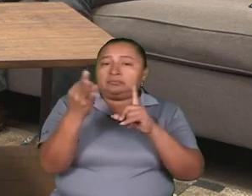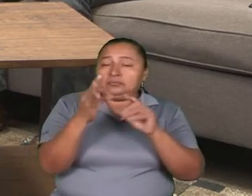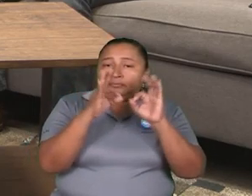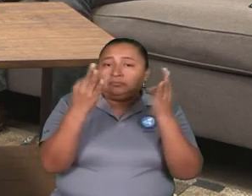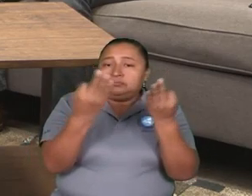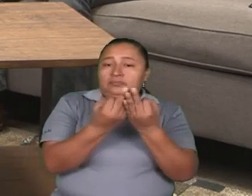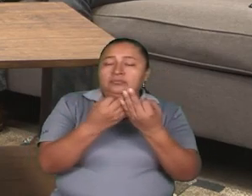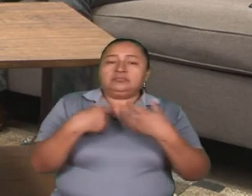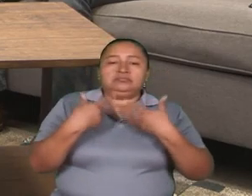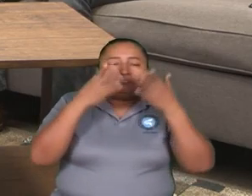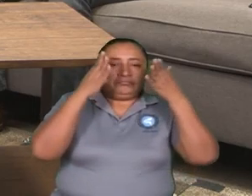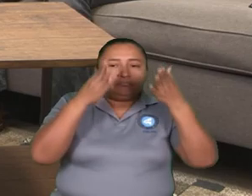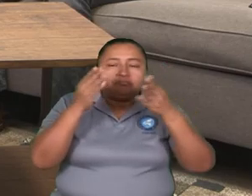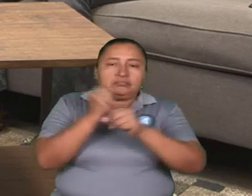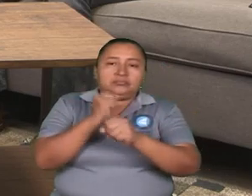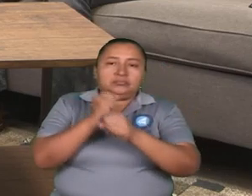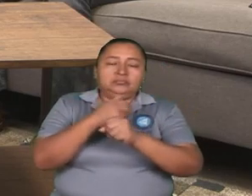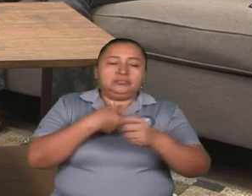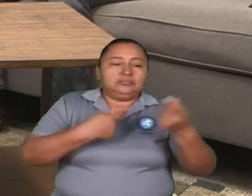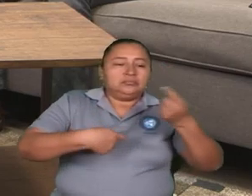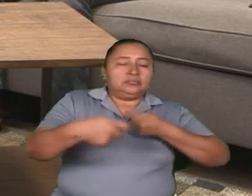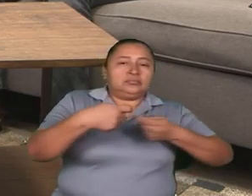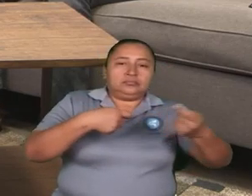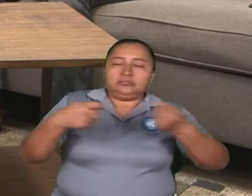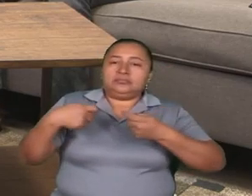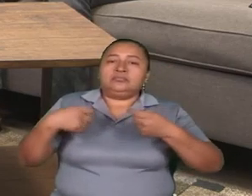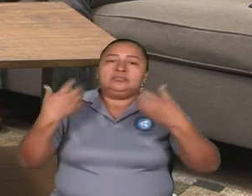de las 3 de la tarde. Vamos a tener